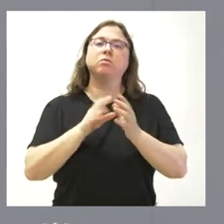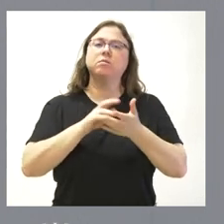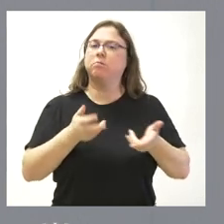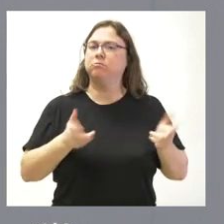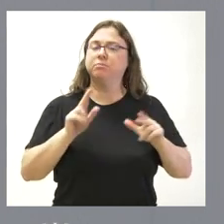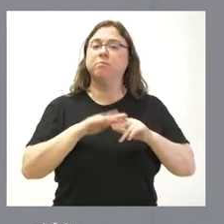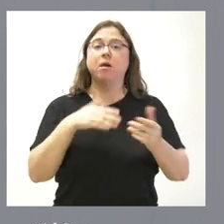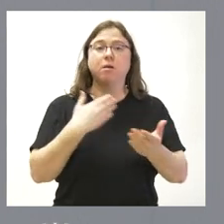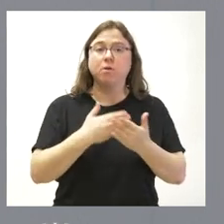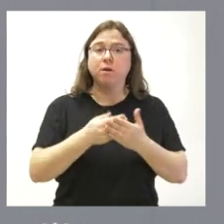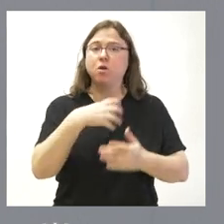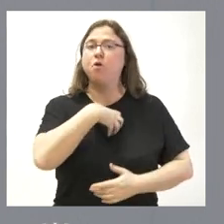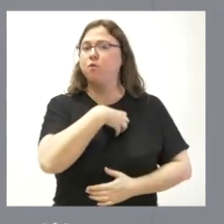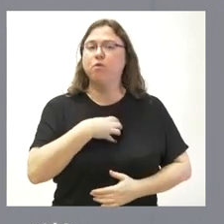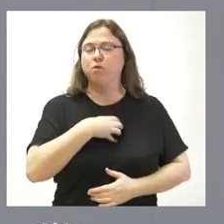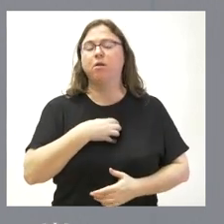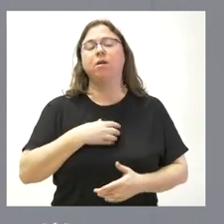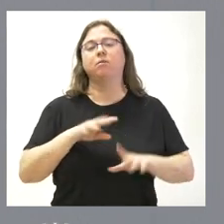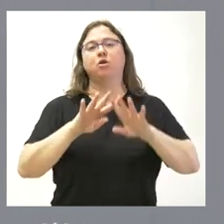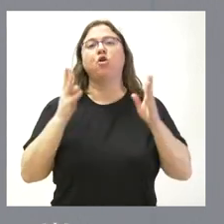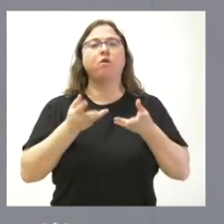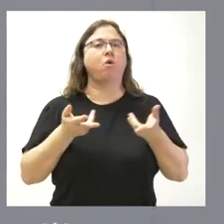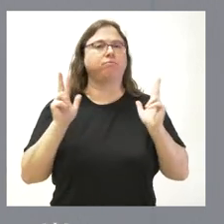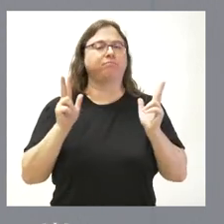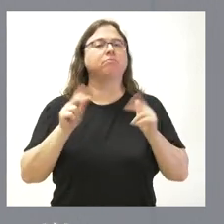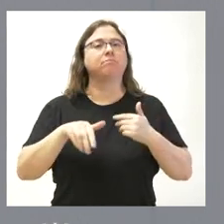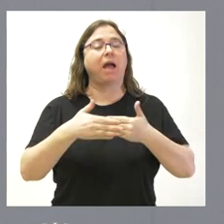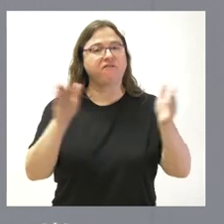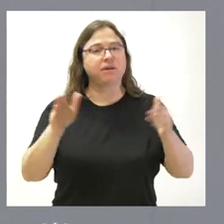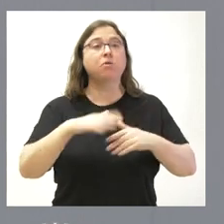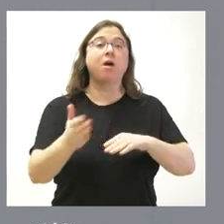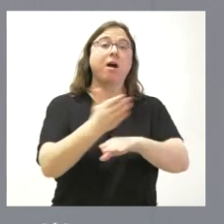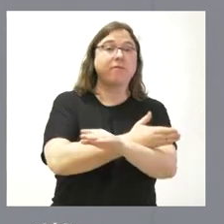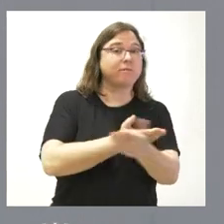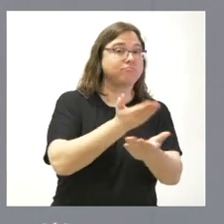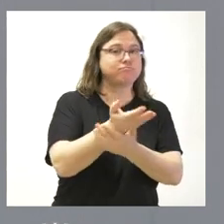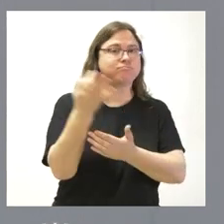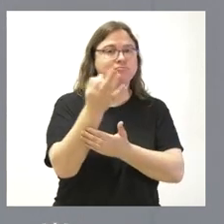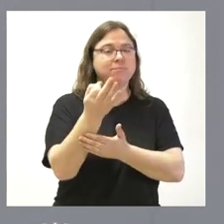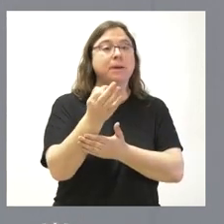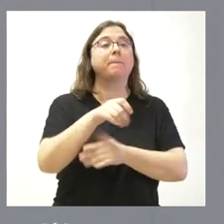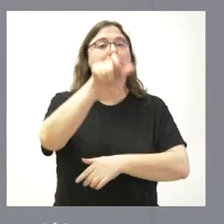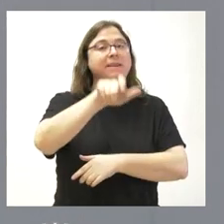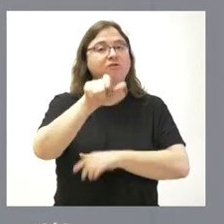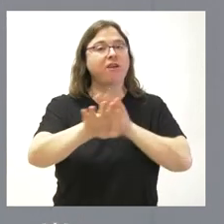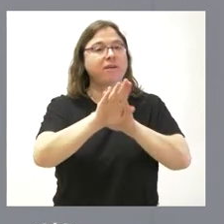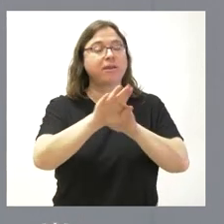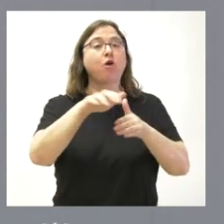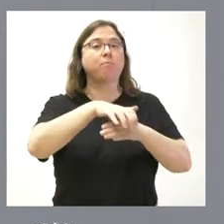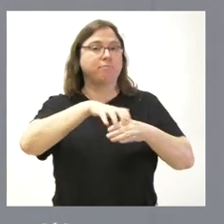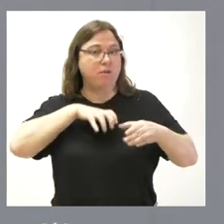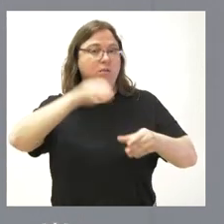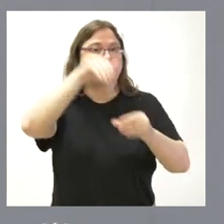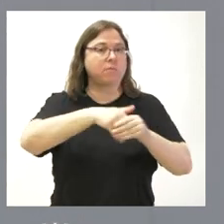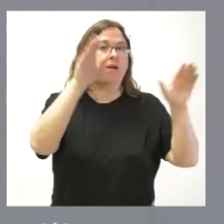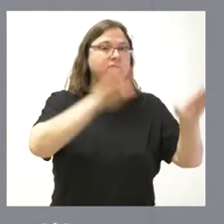aprobar el funcionamiento del régimen de conelo abierto y para llegar a este aspecto se ha requerido previamente la petición de la mayoría de los vecinos la decisión favorable